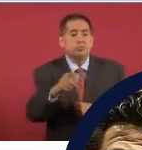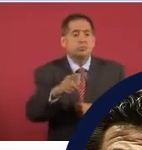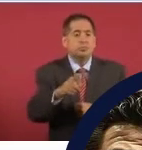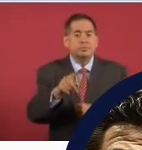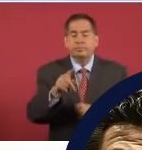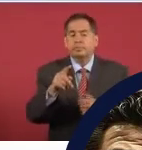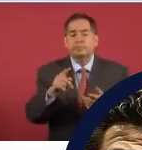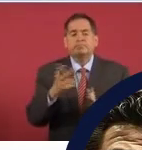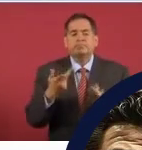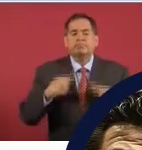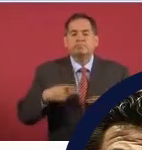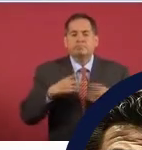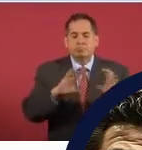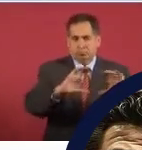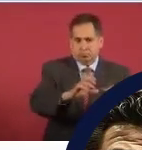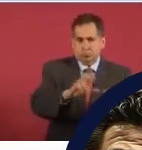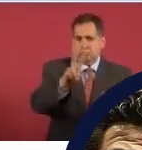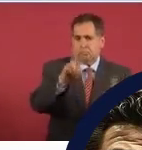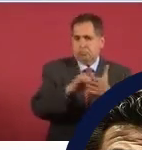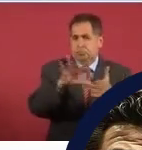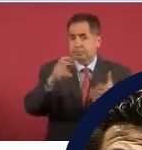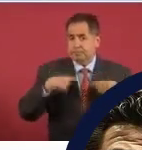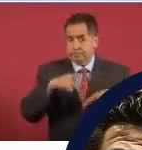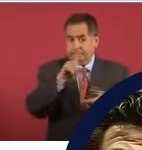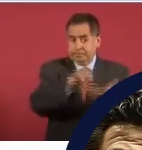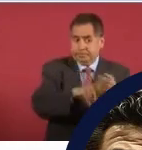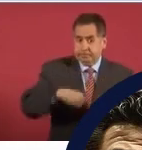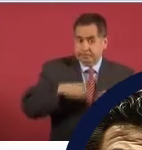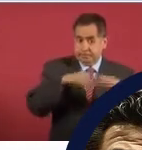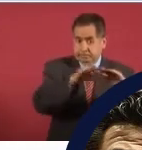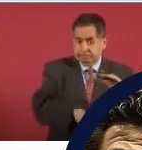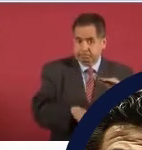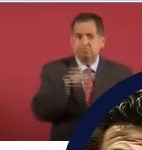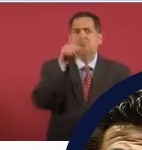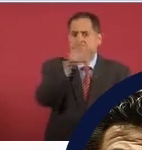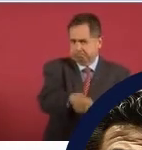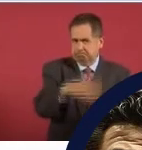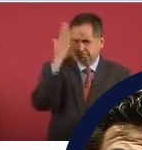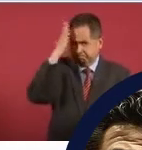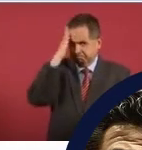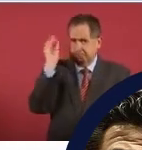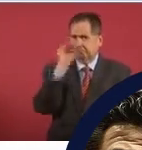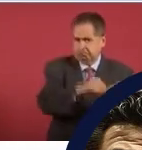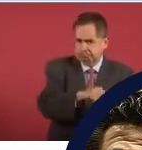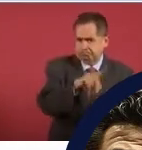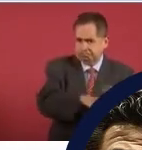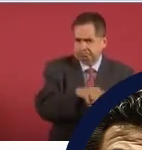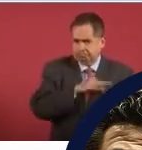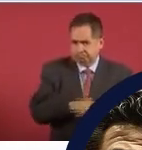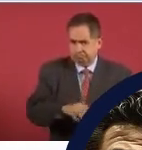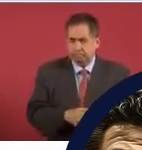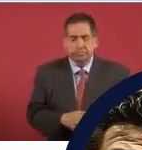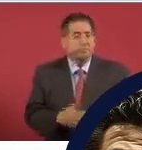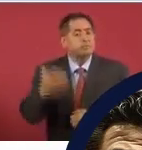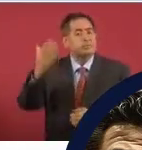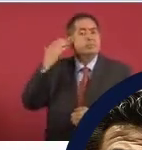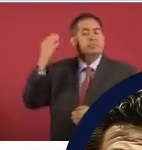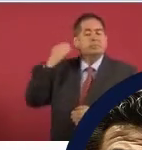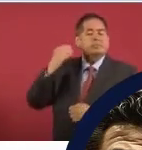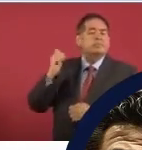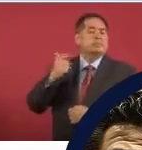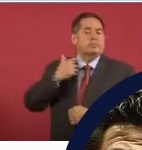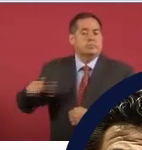condujo a soldados y marinos a una lucha frontal contra la delincuencia organizada ese sexenio